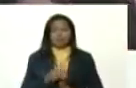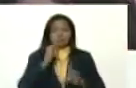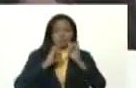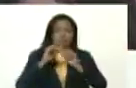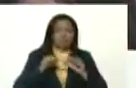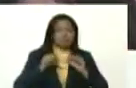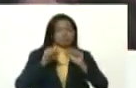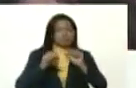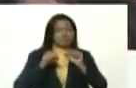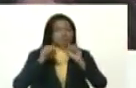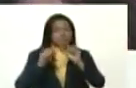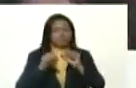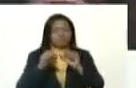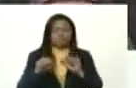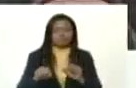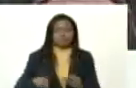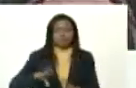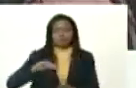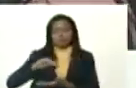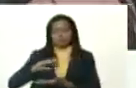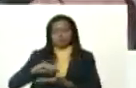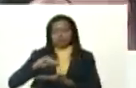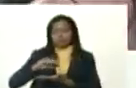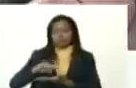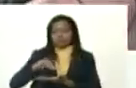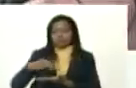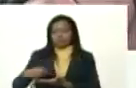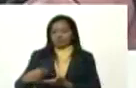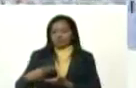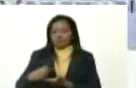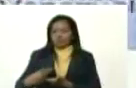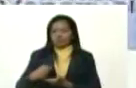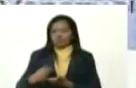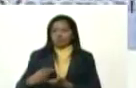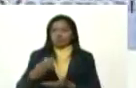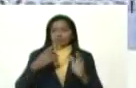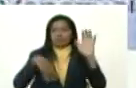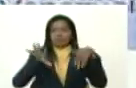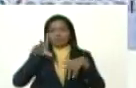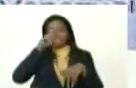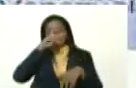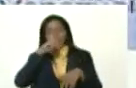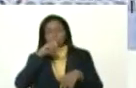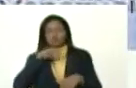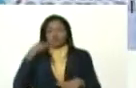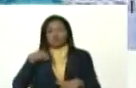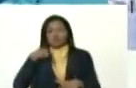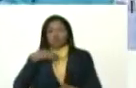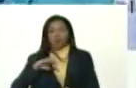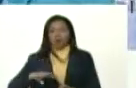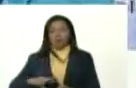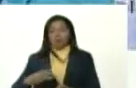Lactancia materna. Está bien, ¿por qué no? Claro. Yo estuve hasta los 15 años. Y mire cómo estoy fuerte, ¿ves?